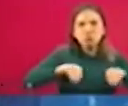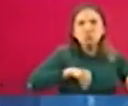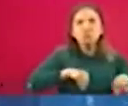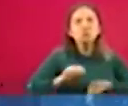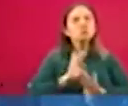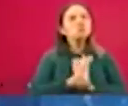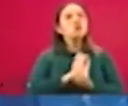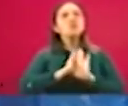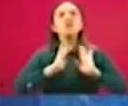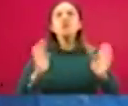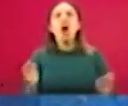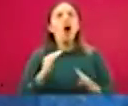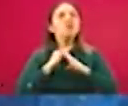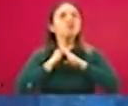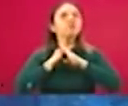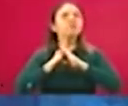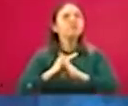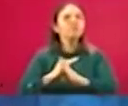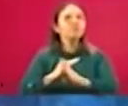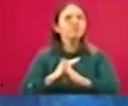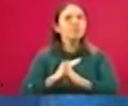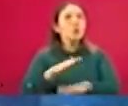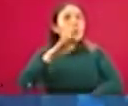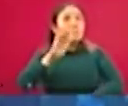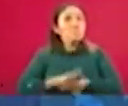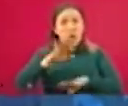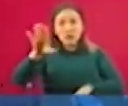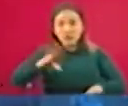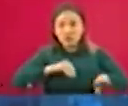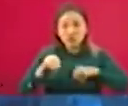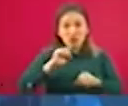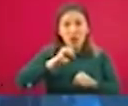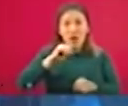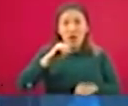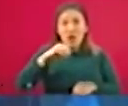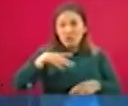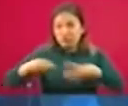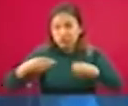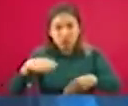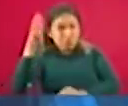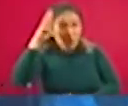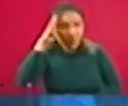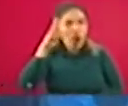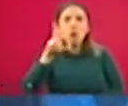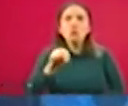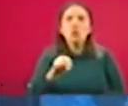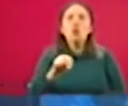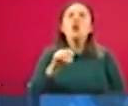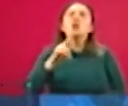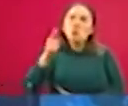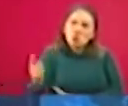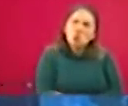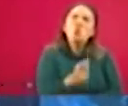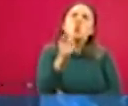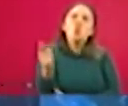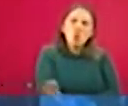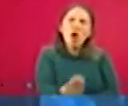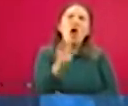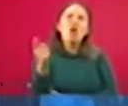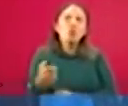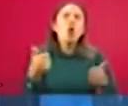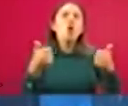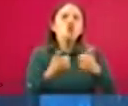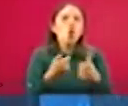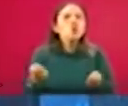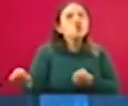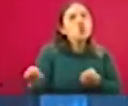científicas. Pero, regresando a la pregunta, sí, el modelo Centinela fue útil durante la fase 2